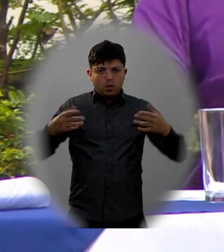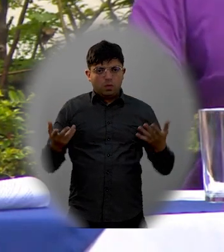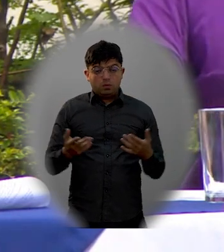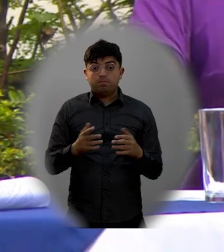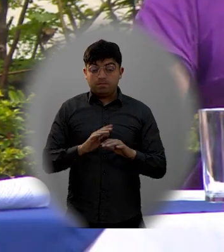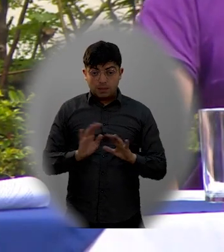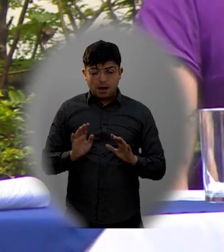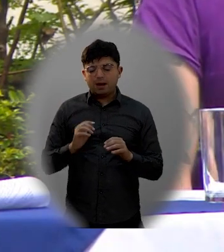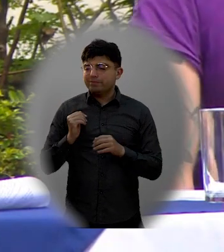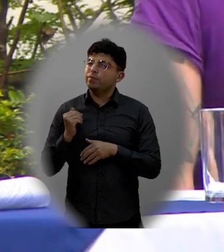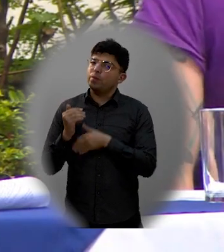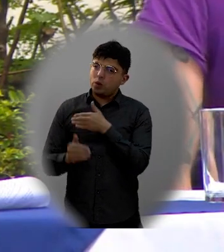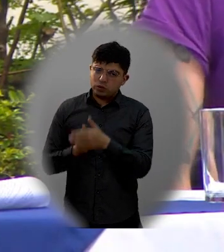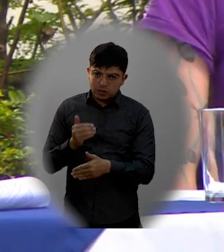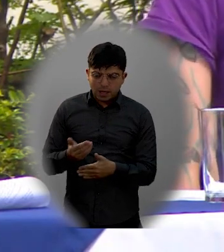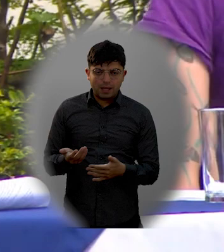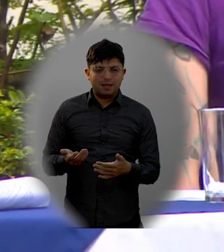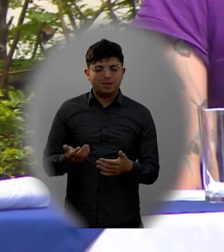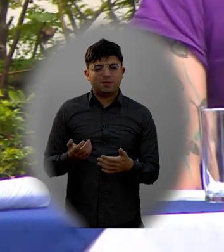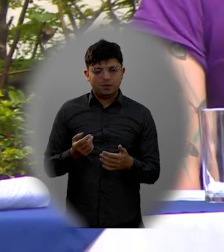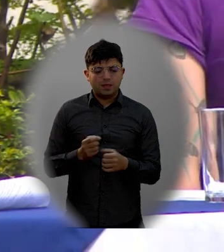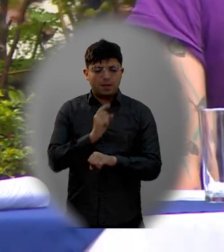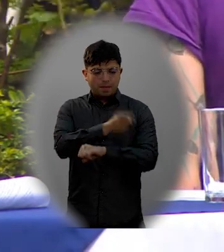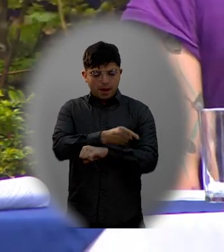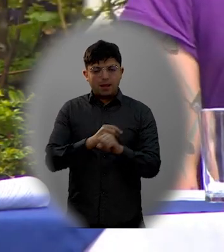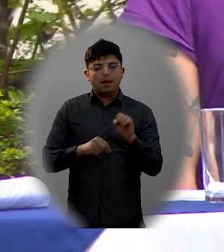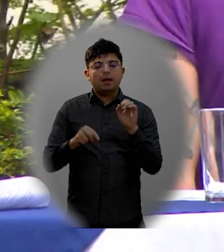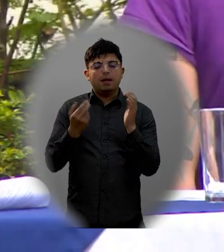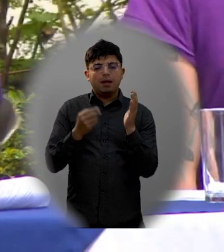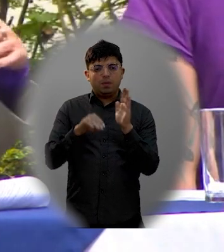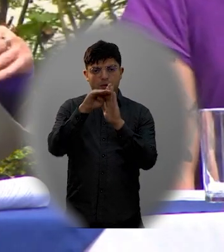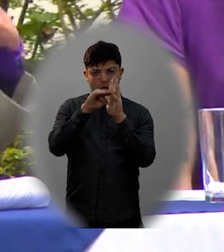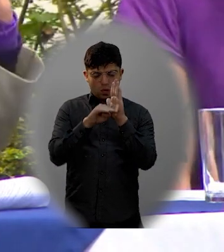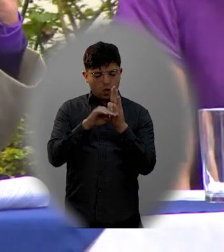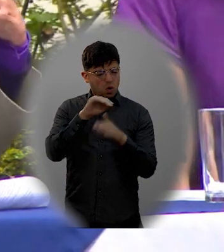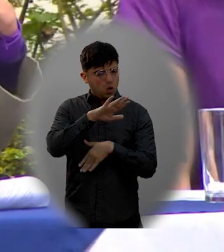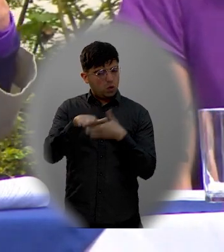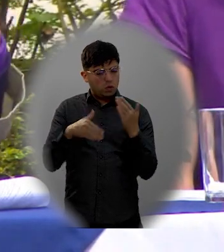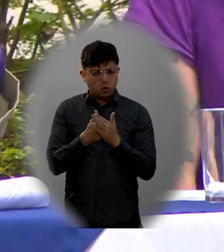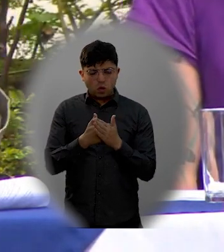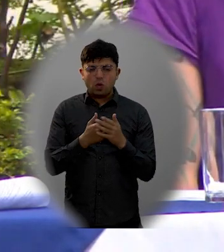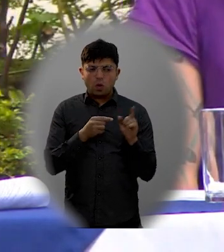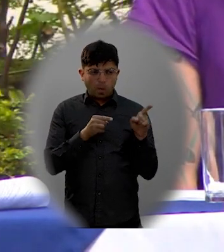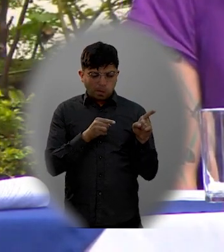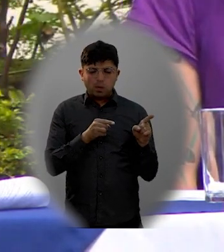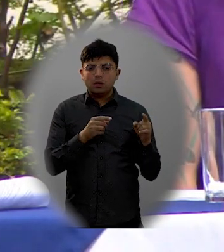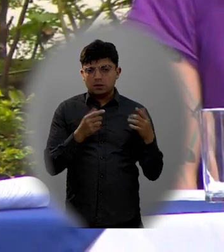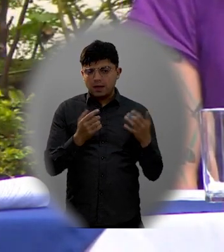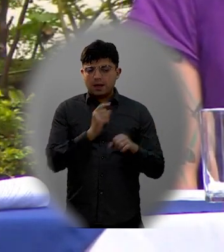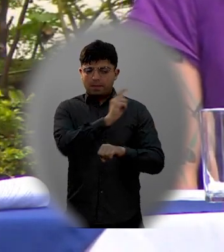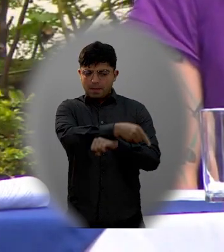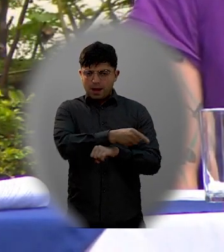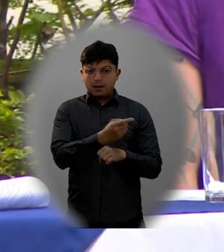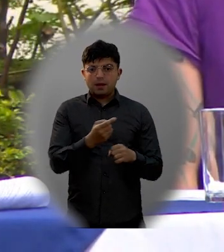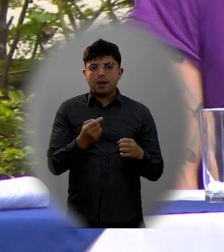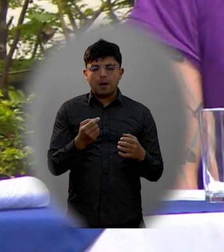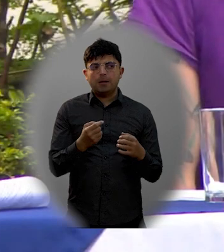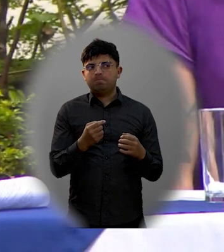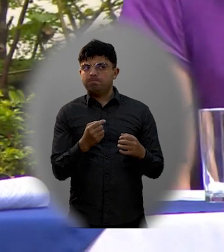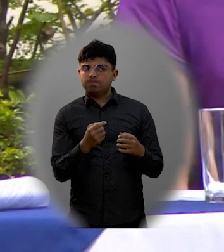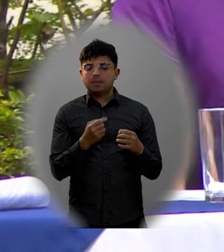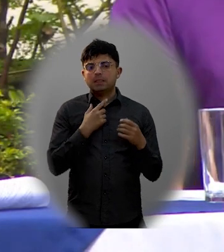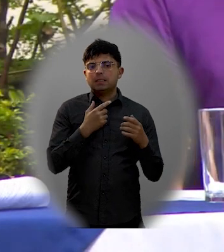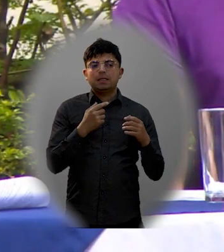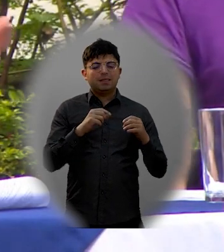allá de todo ese proceso que establece el protocolo, más allá de todo esto que está ahí establecido para impedir que